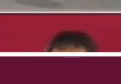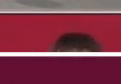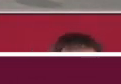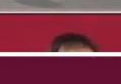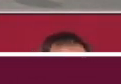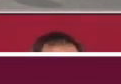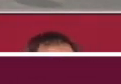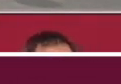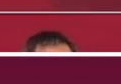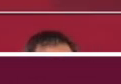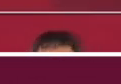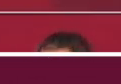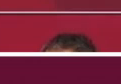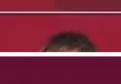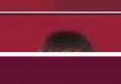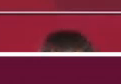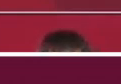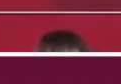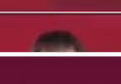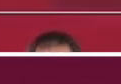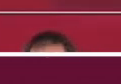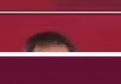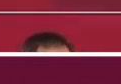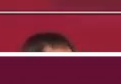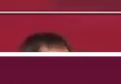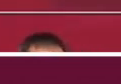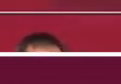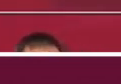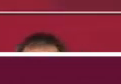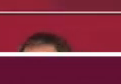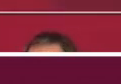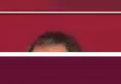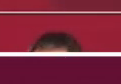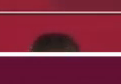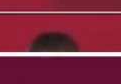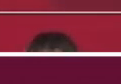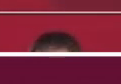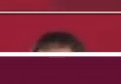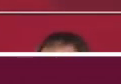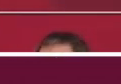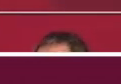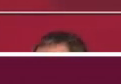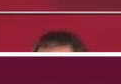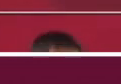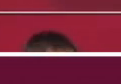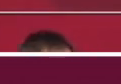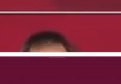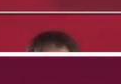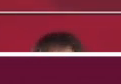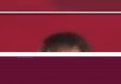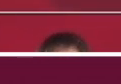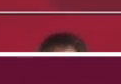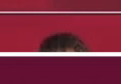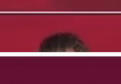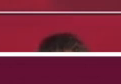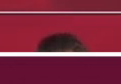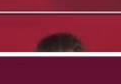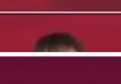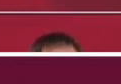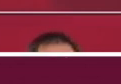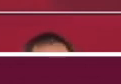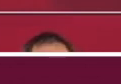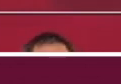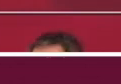por una información que se publicó, creo que en la jornada. Hoy vamos a informar sobre eso. Lo que